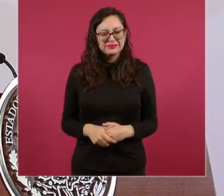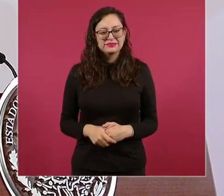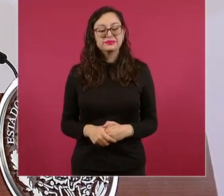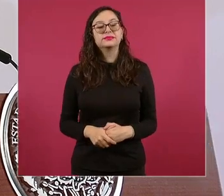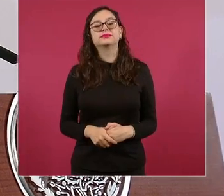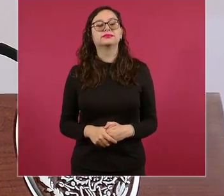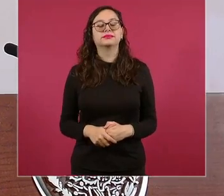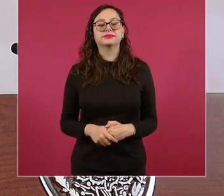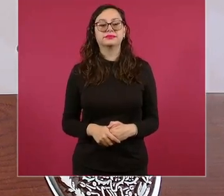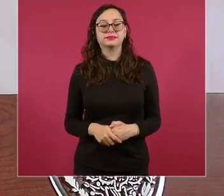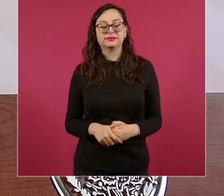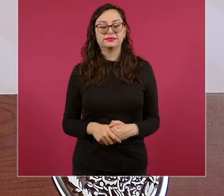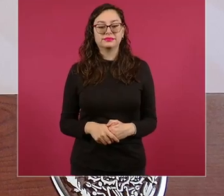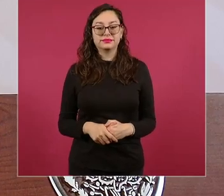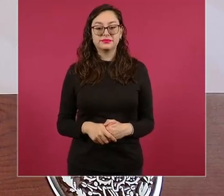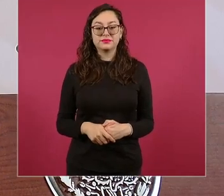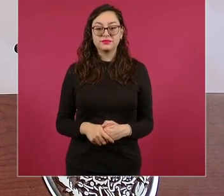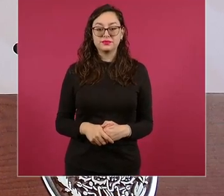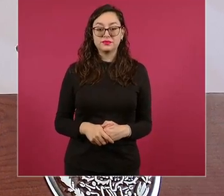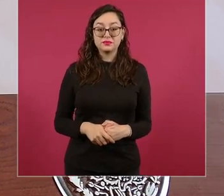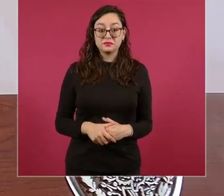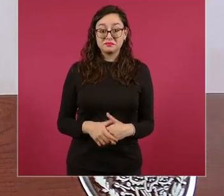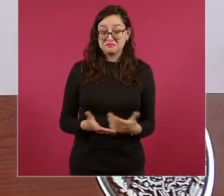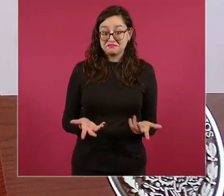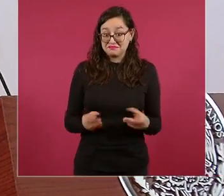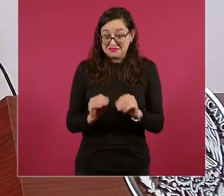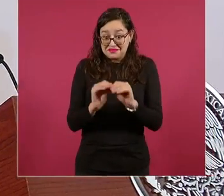Ya sé. ¿Está?